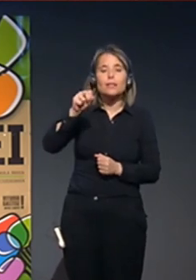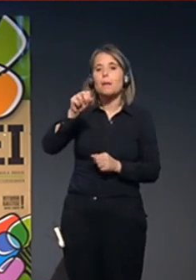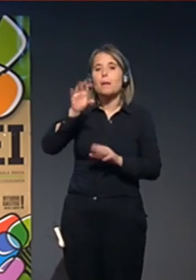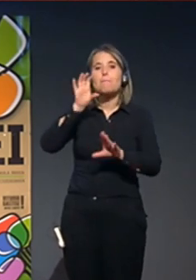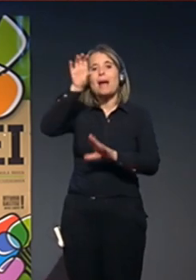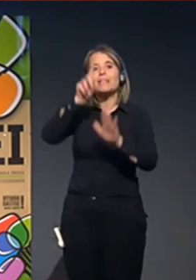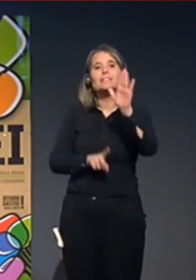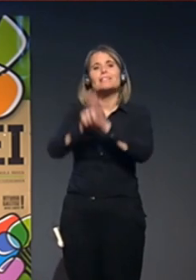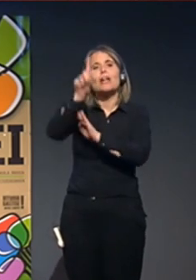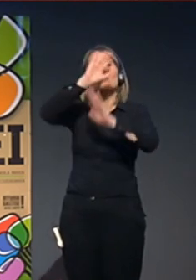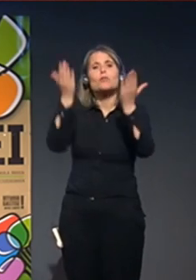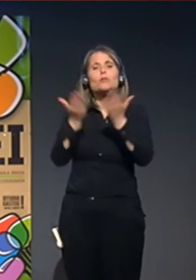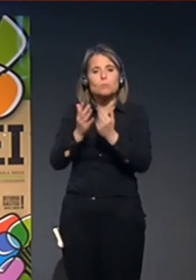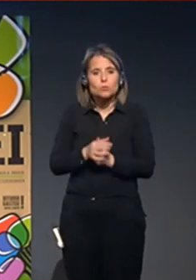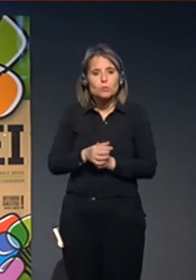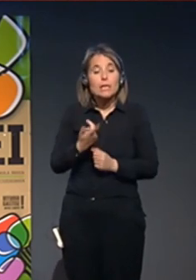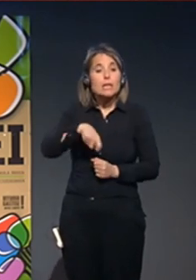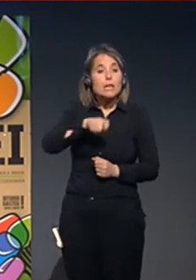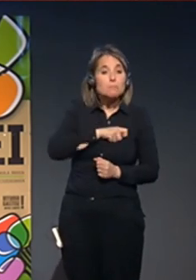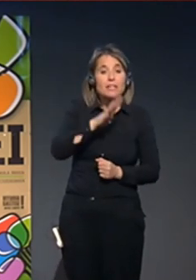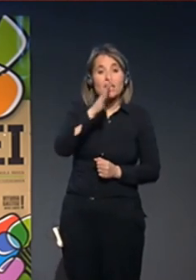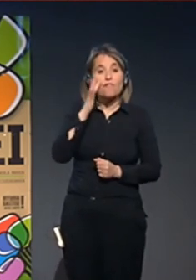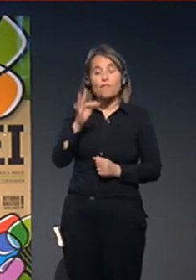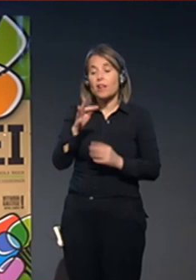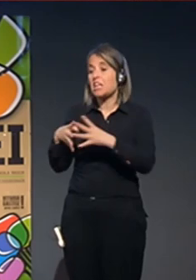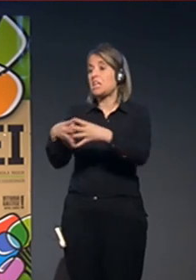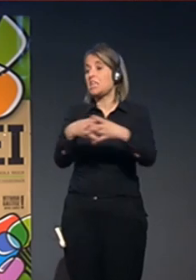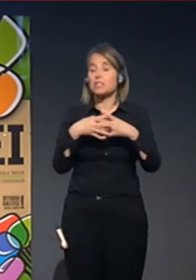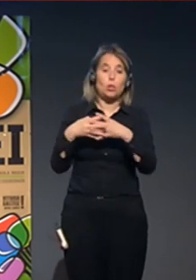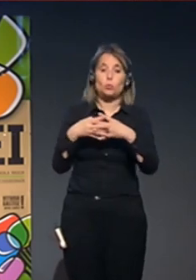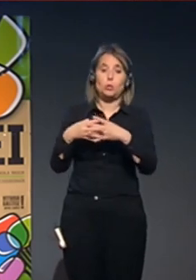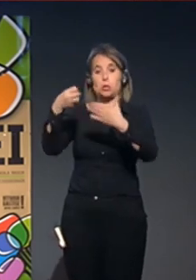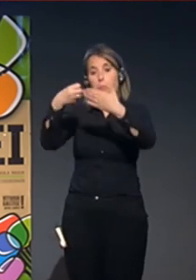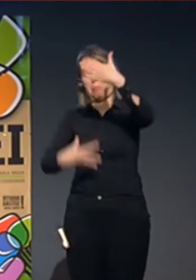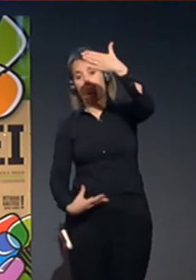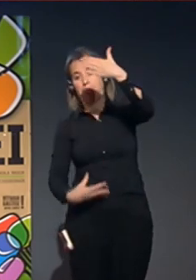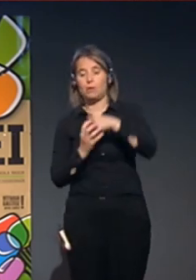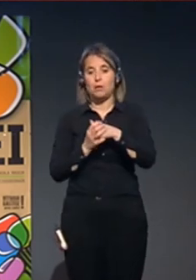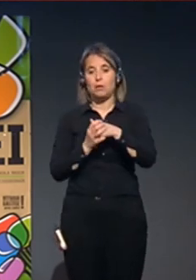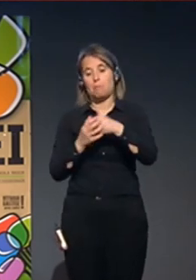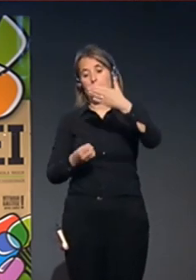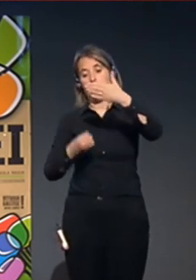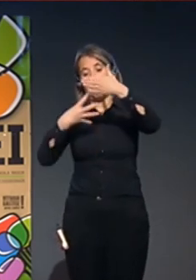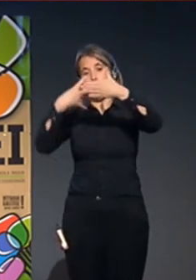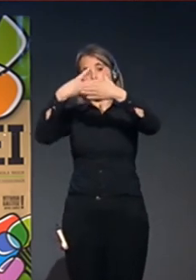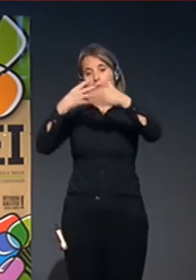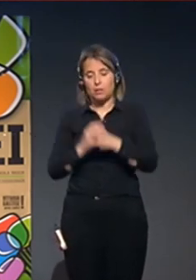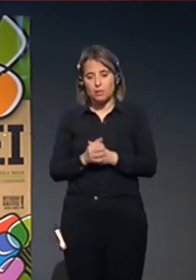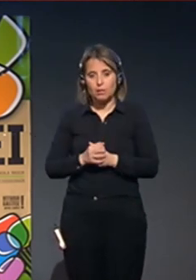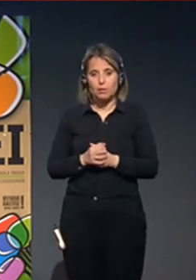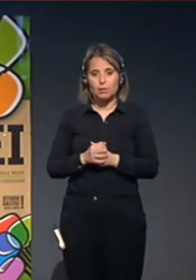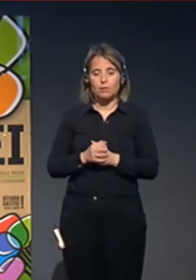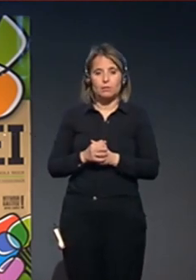más desarrollado del mundo y España Francia o Estados Unidos no pasaban a la cola pero pasaban al punto 30 o 40 clo